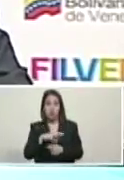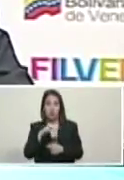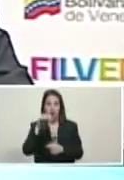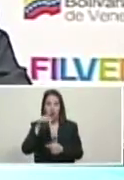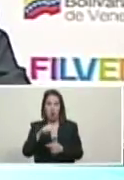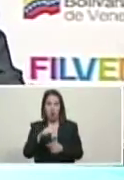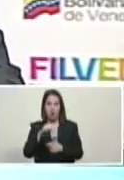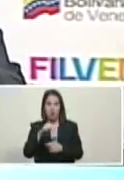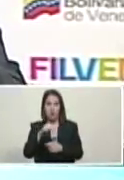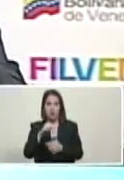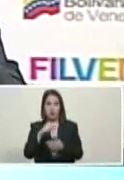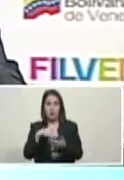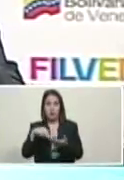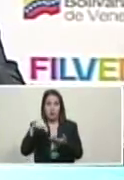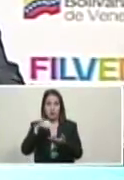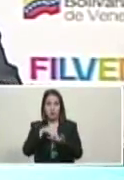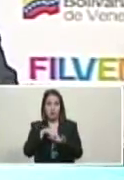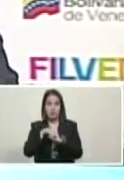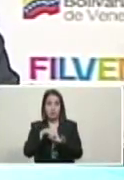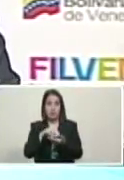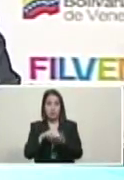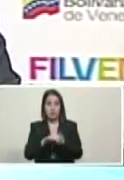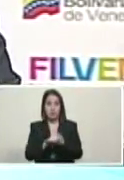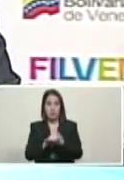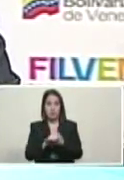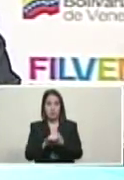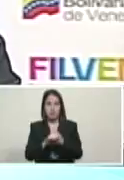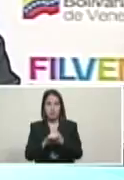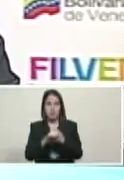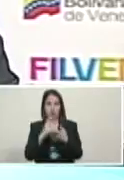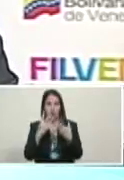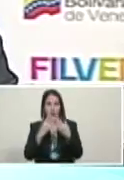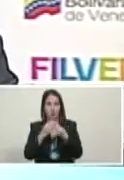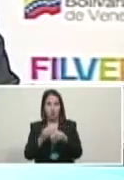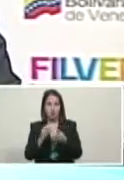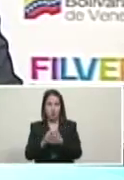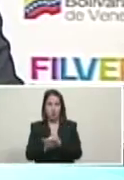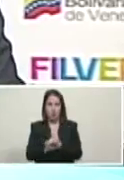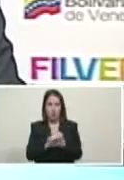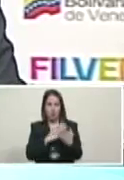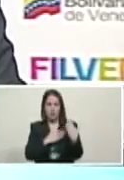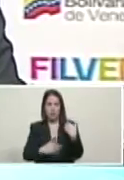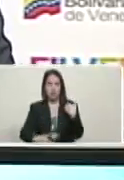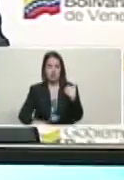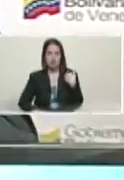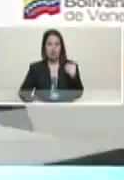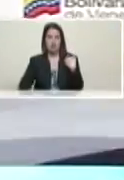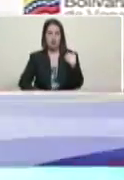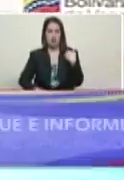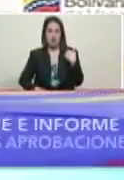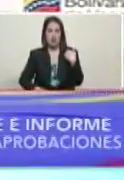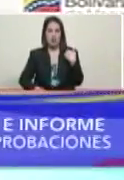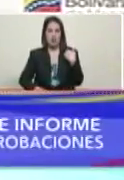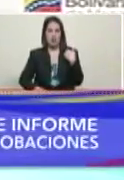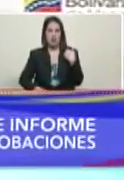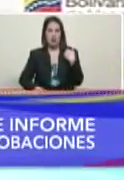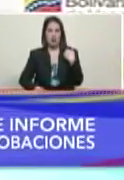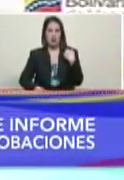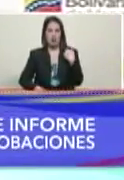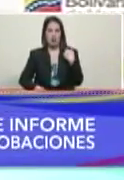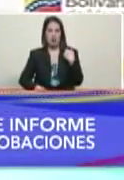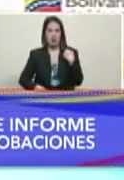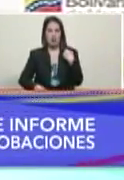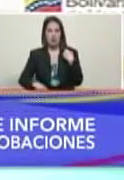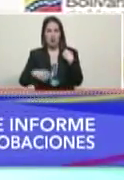levanta. Sí, se levanta. Junto a nuestro amigo el presidente Erdogan,